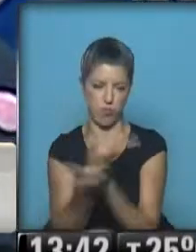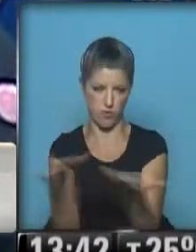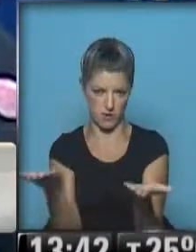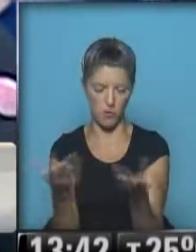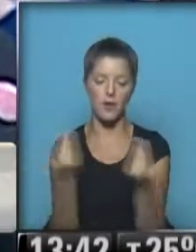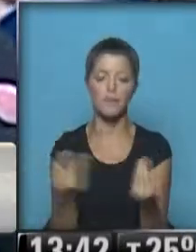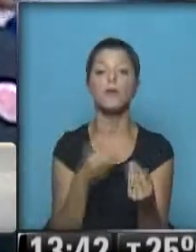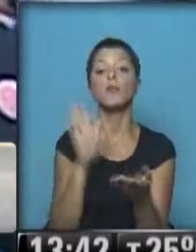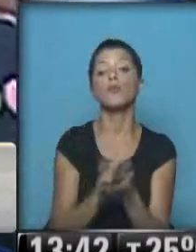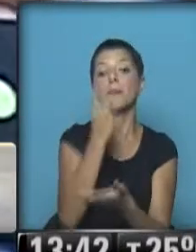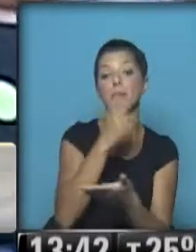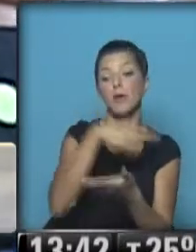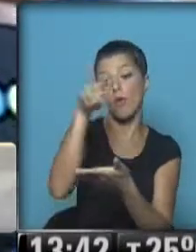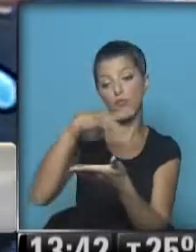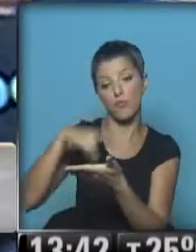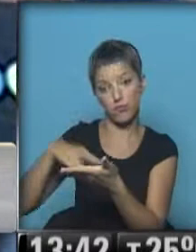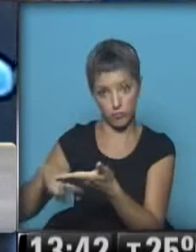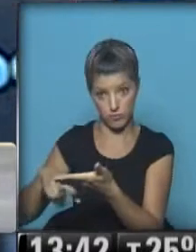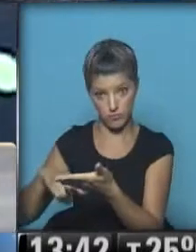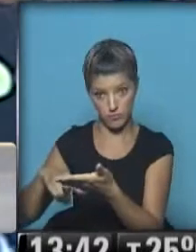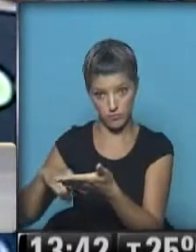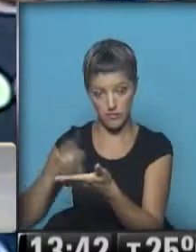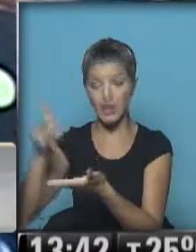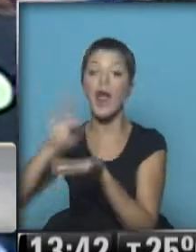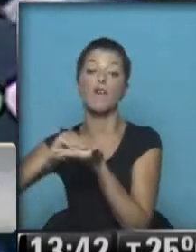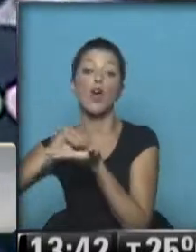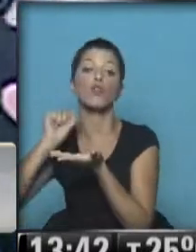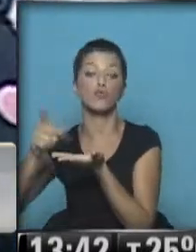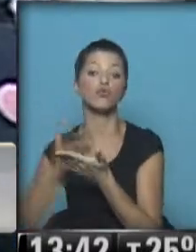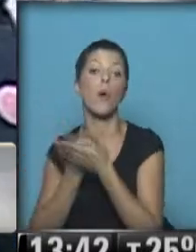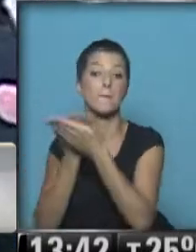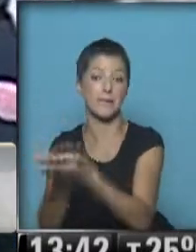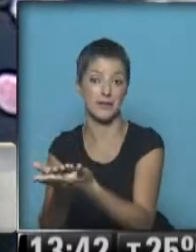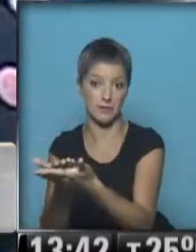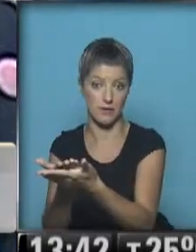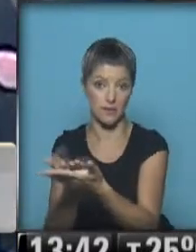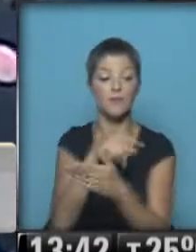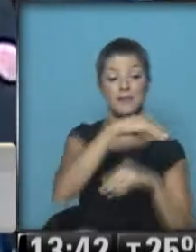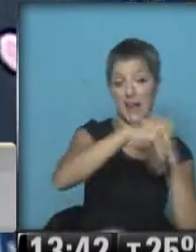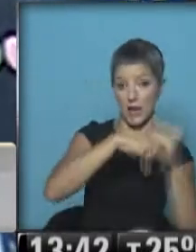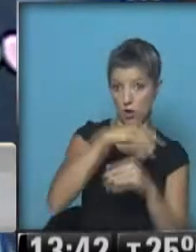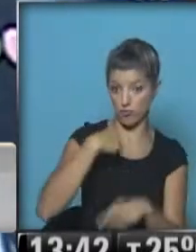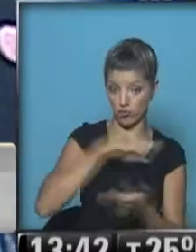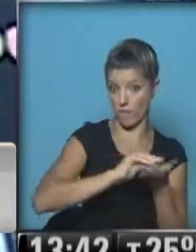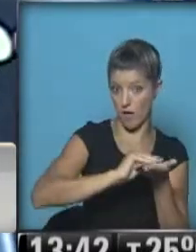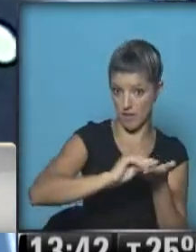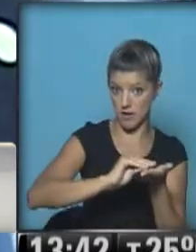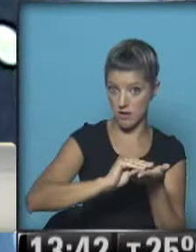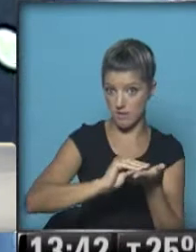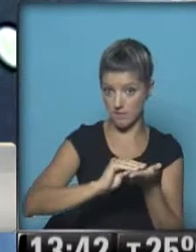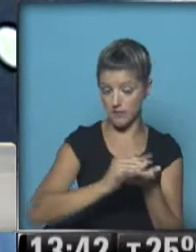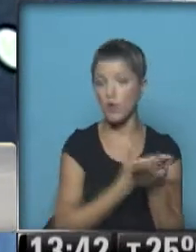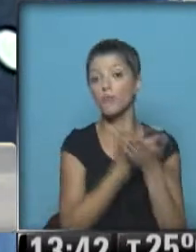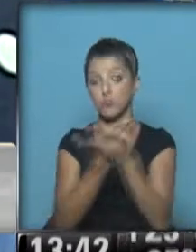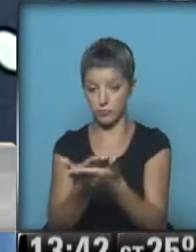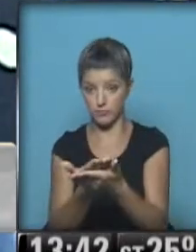la lectura de los requerimientos de elevación que formula la defensa y la querella y la fiscalía, perdón. Se llevó a cabo